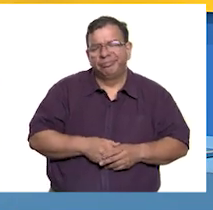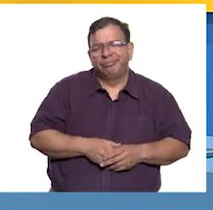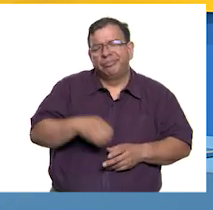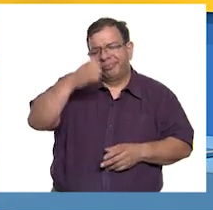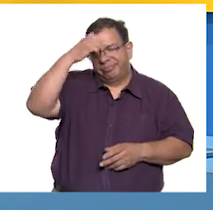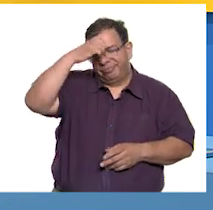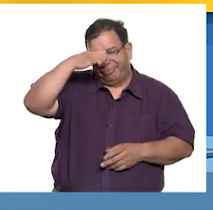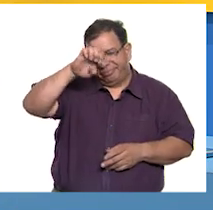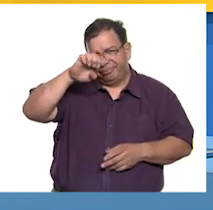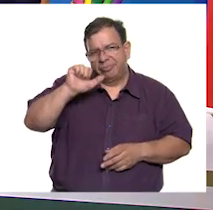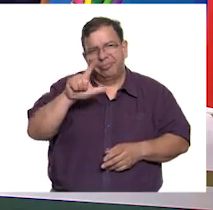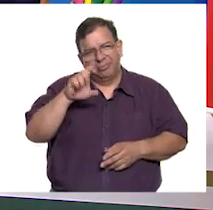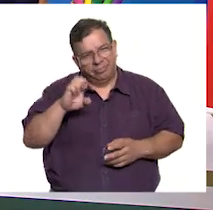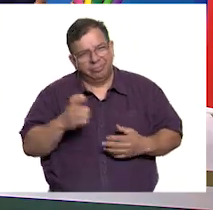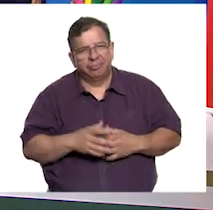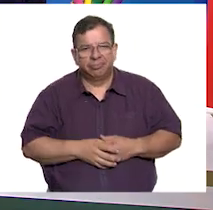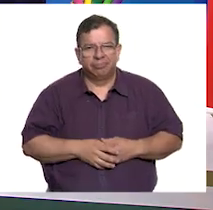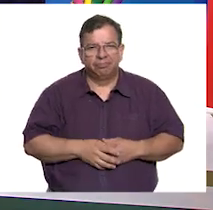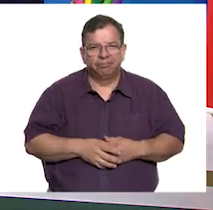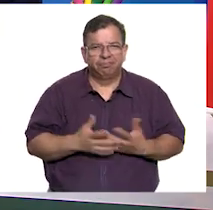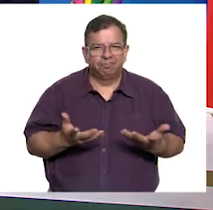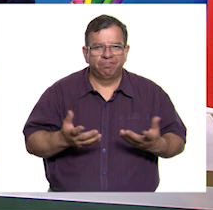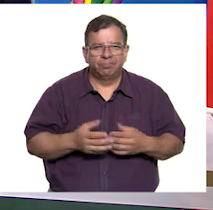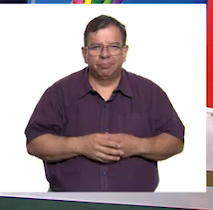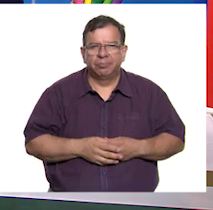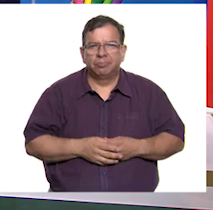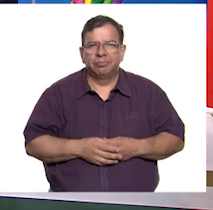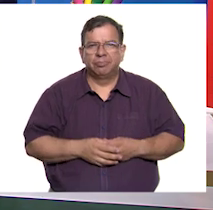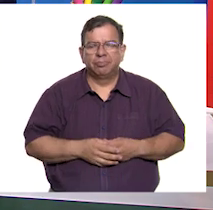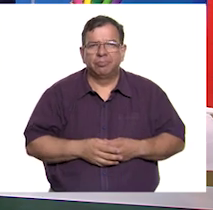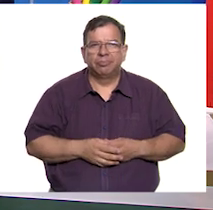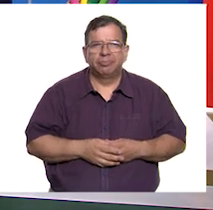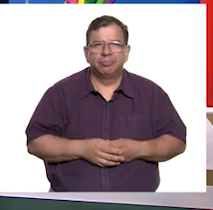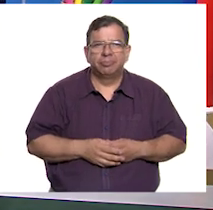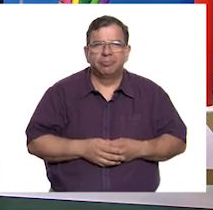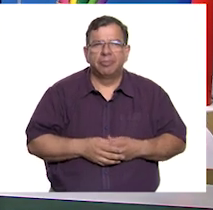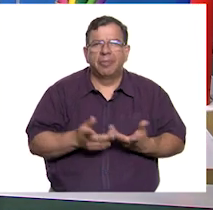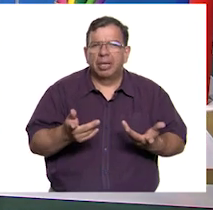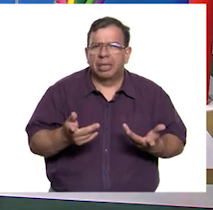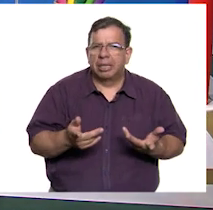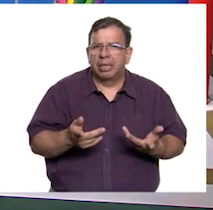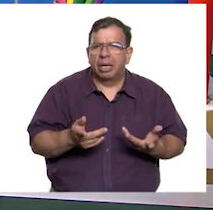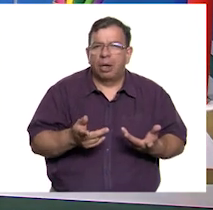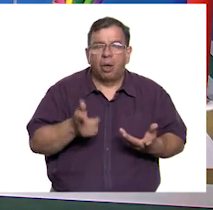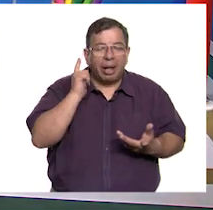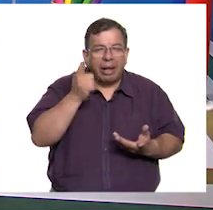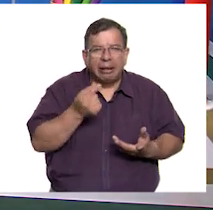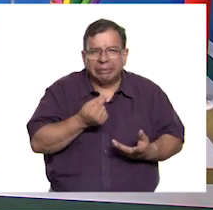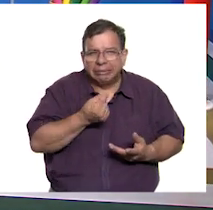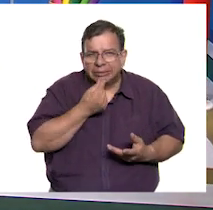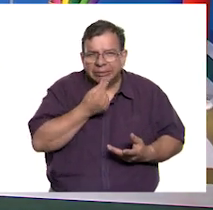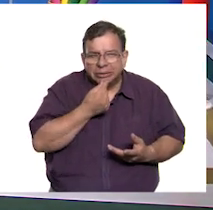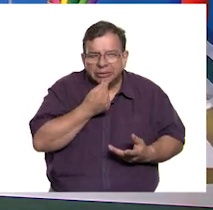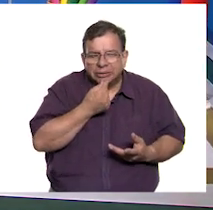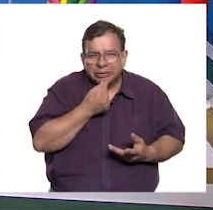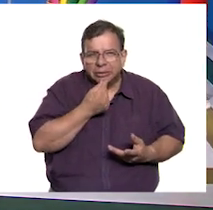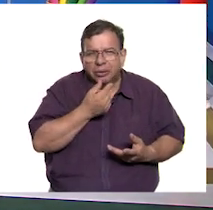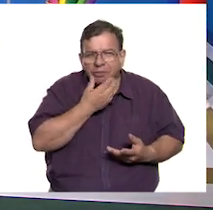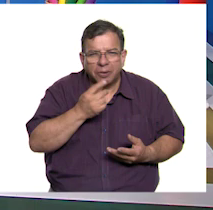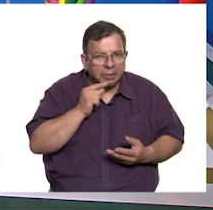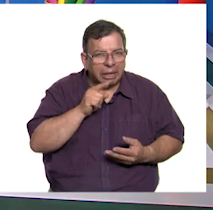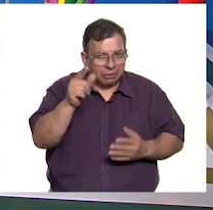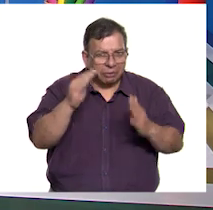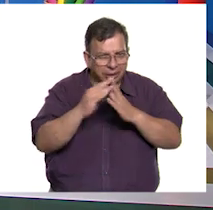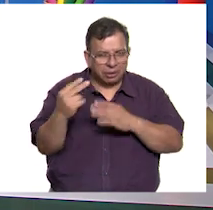Ale. Así es, pero qué bien, amigo, y espero que también a las niñas y los niños que nos ven, desde